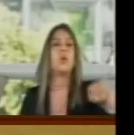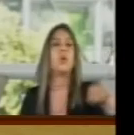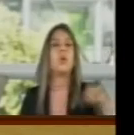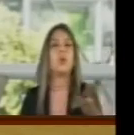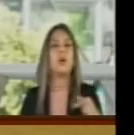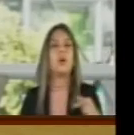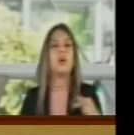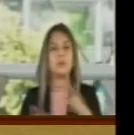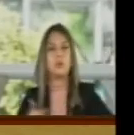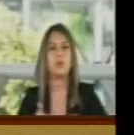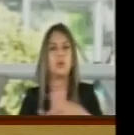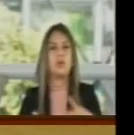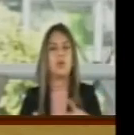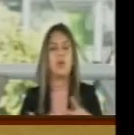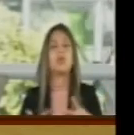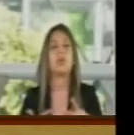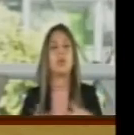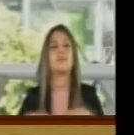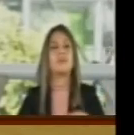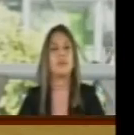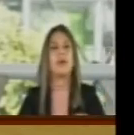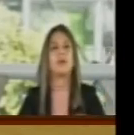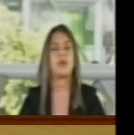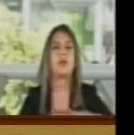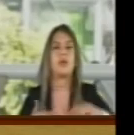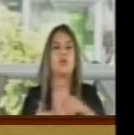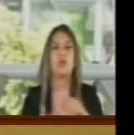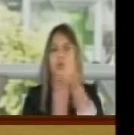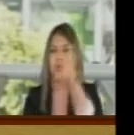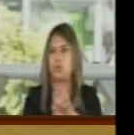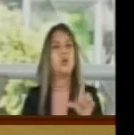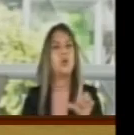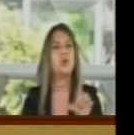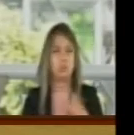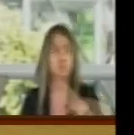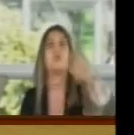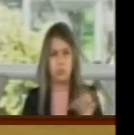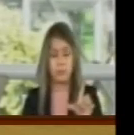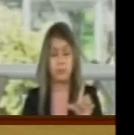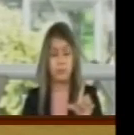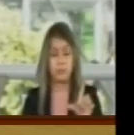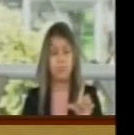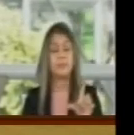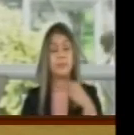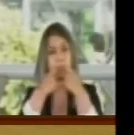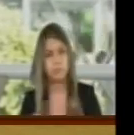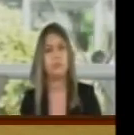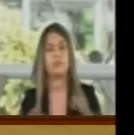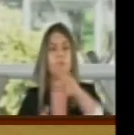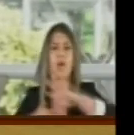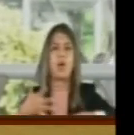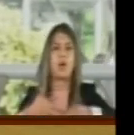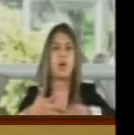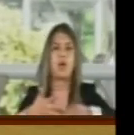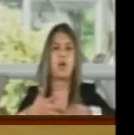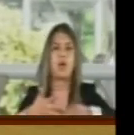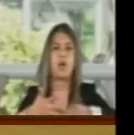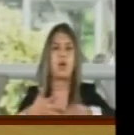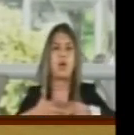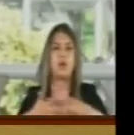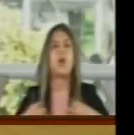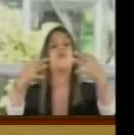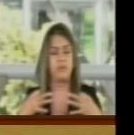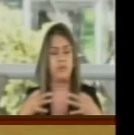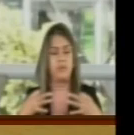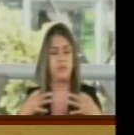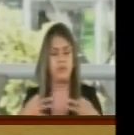cronograma validado en un taller con todas las partes. Y el día lunes les anuncio entonces el cronograma definitivo. Sigo